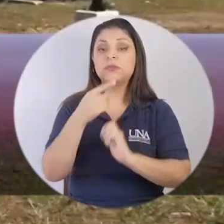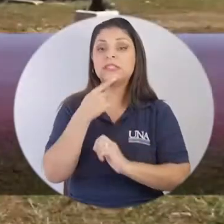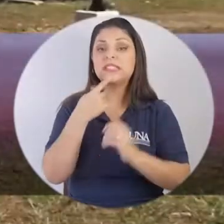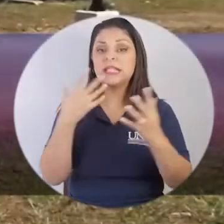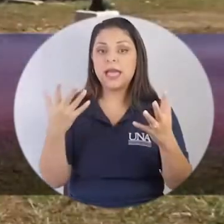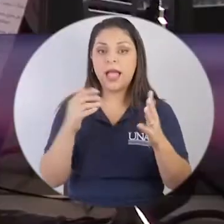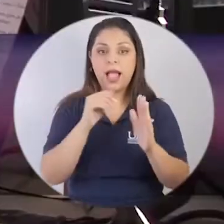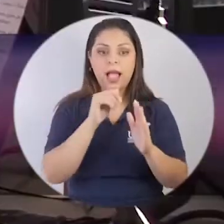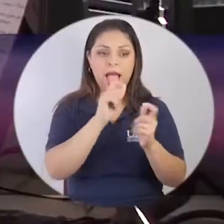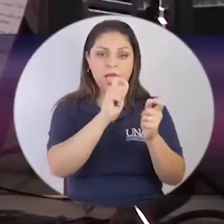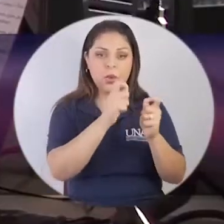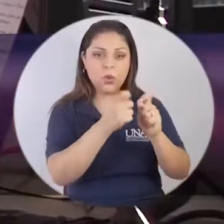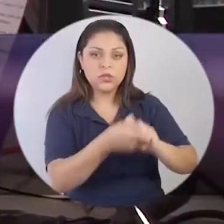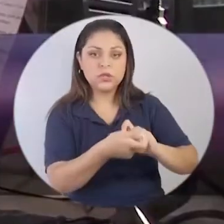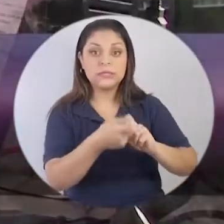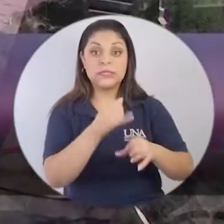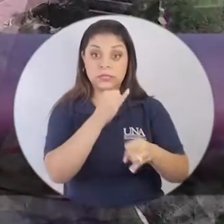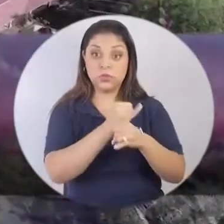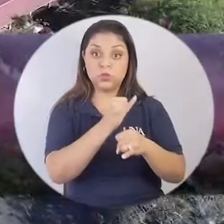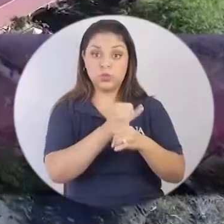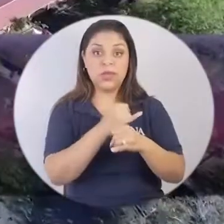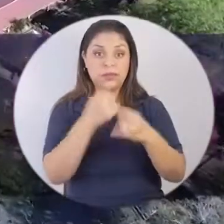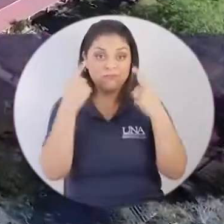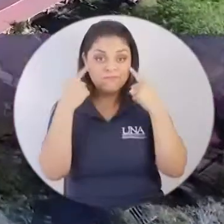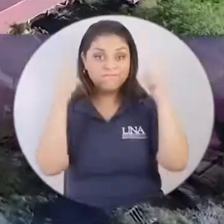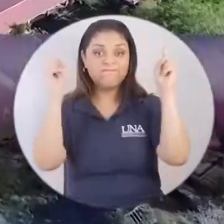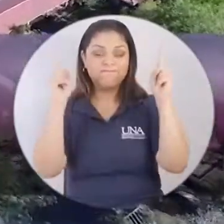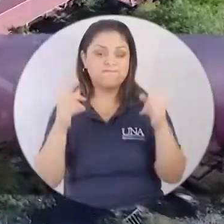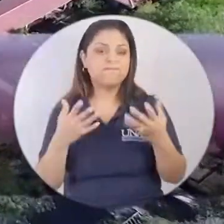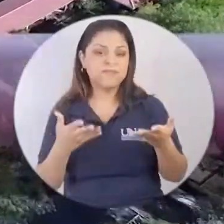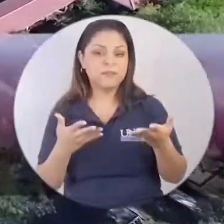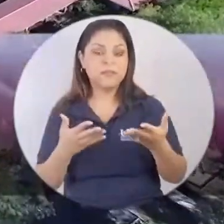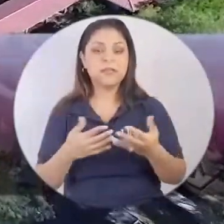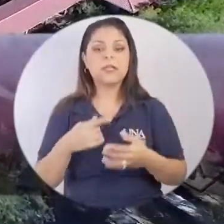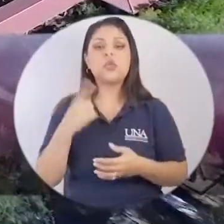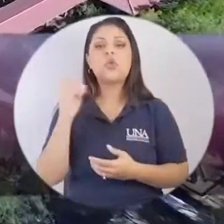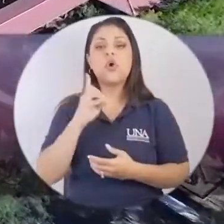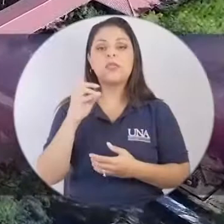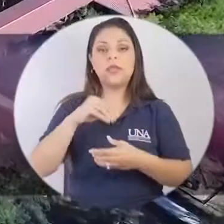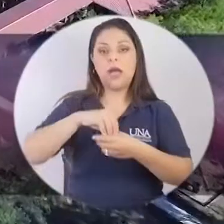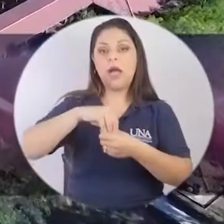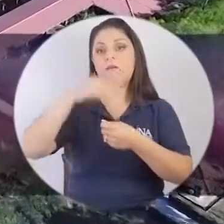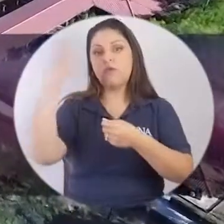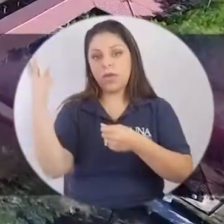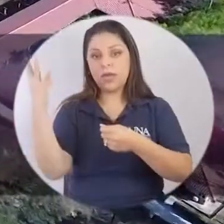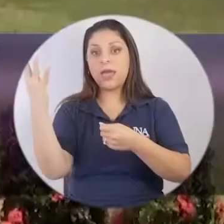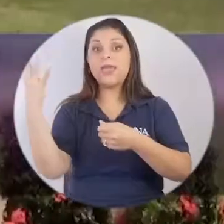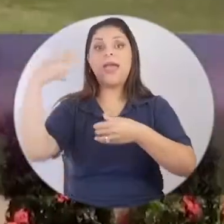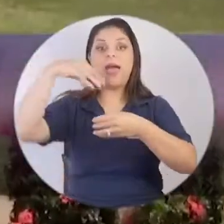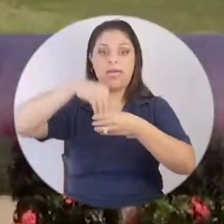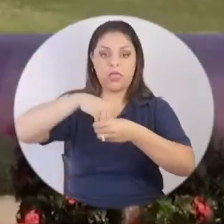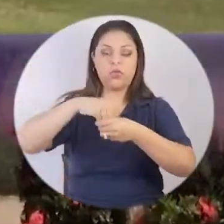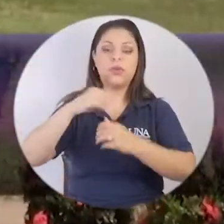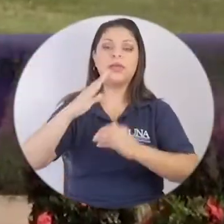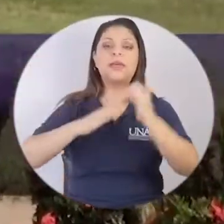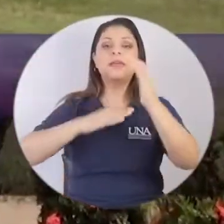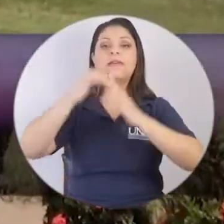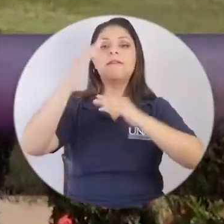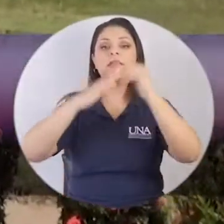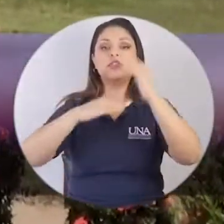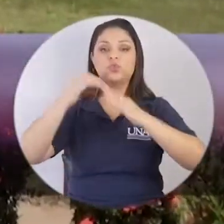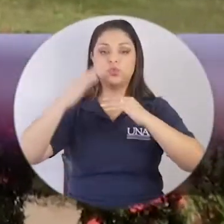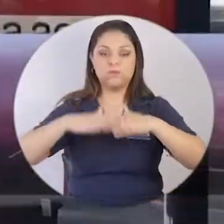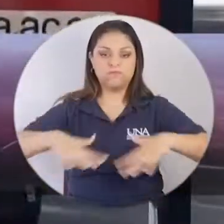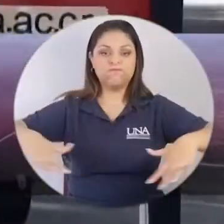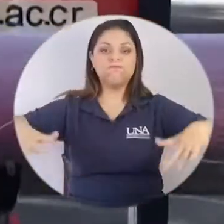indicar que las adecuaciones que se han realizado a nivel institucional se han hecho a nivel exterior como interior de los